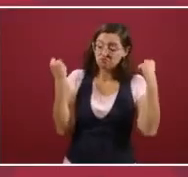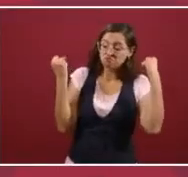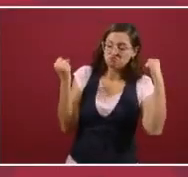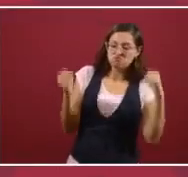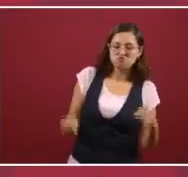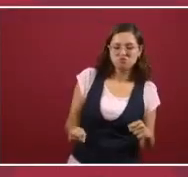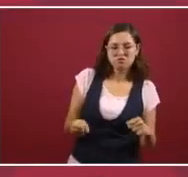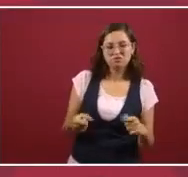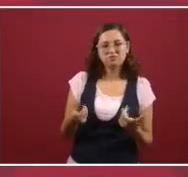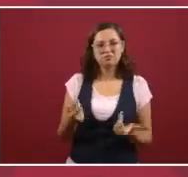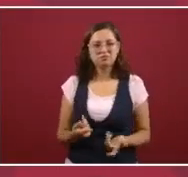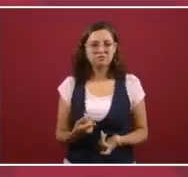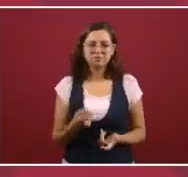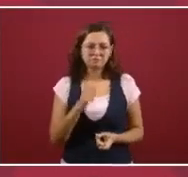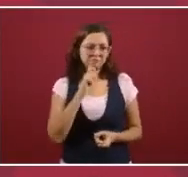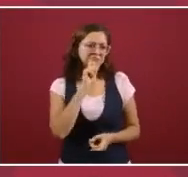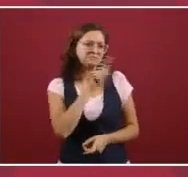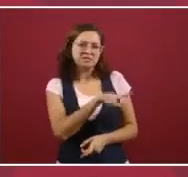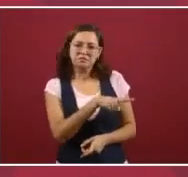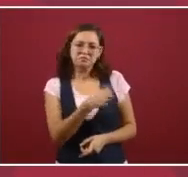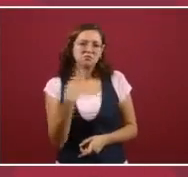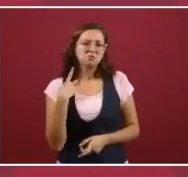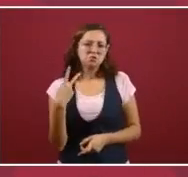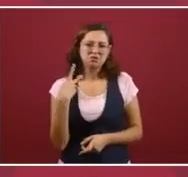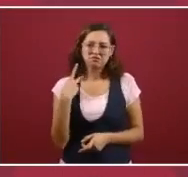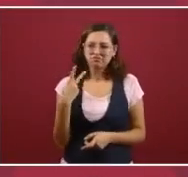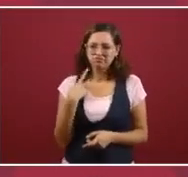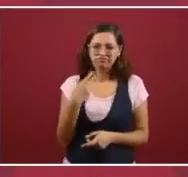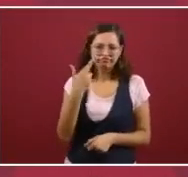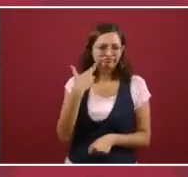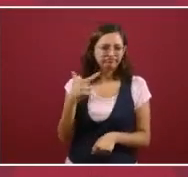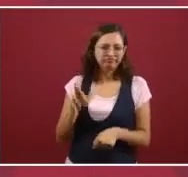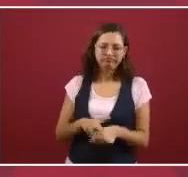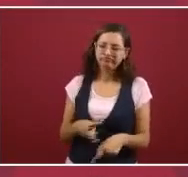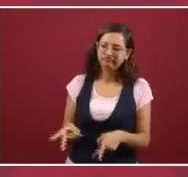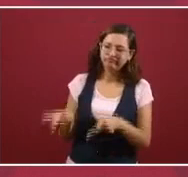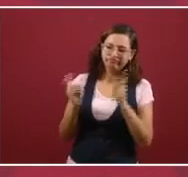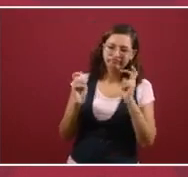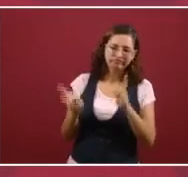de la política de pillaje que prevaleció durante mucho tiempo.